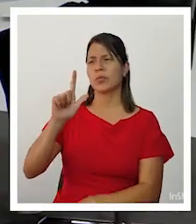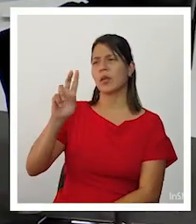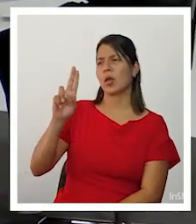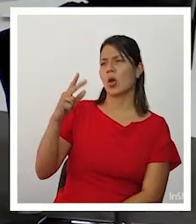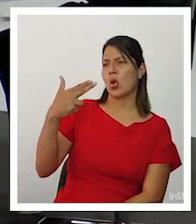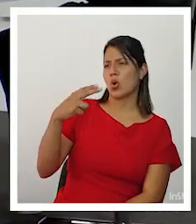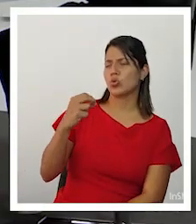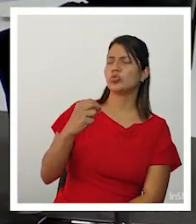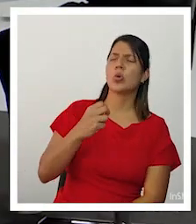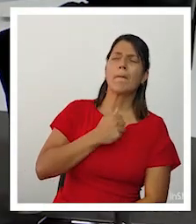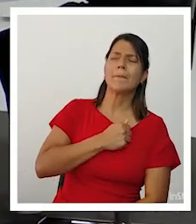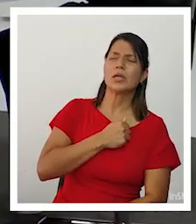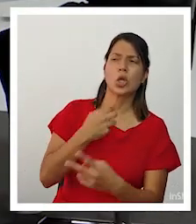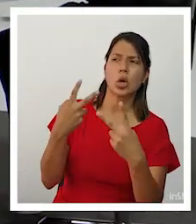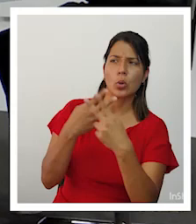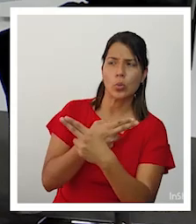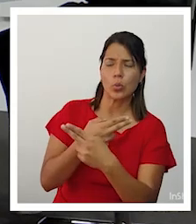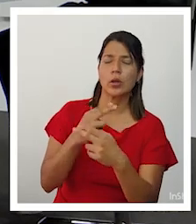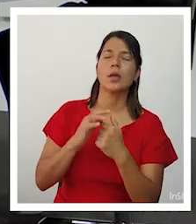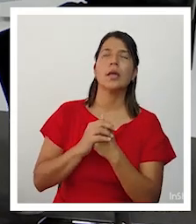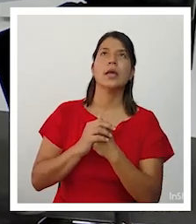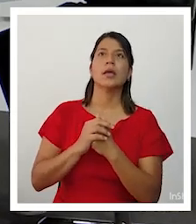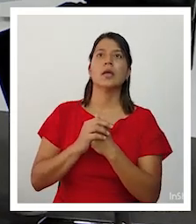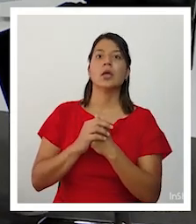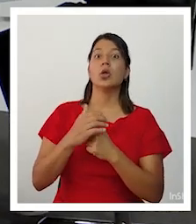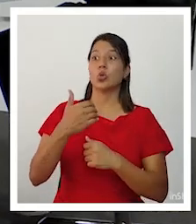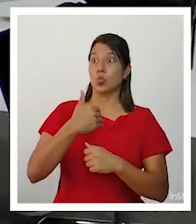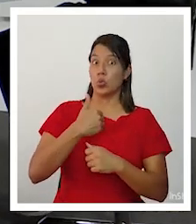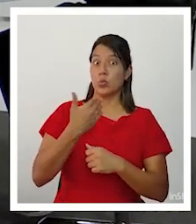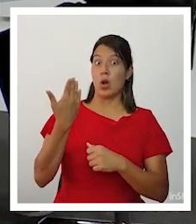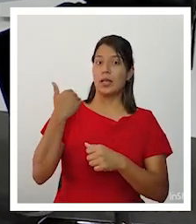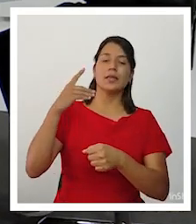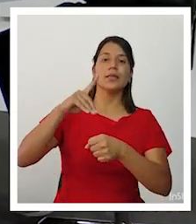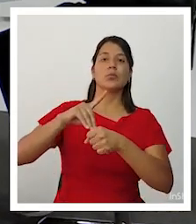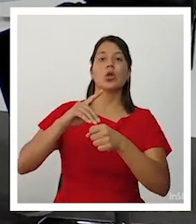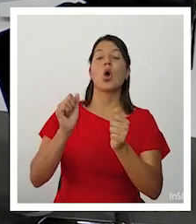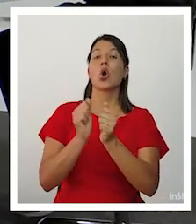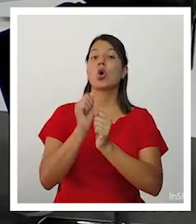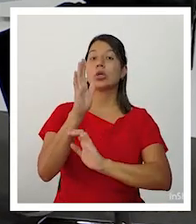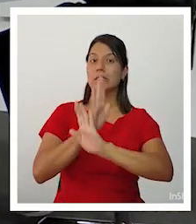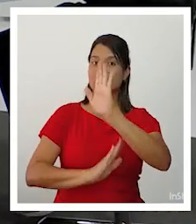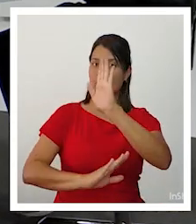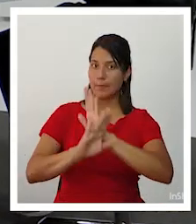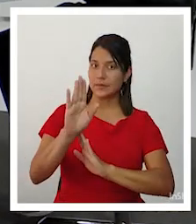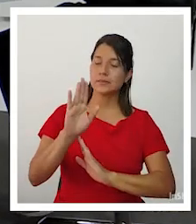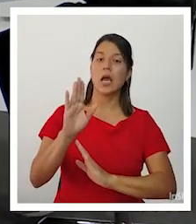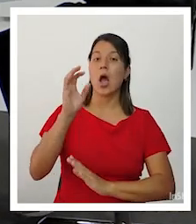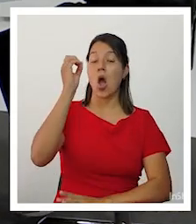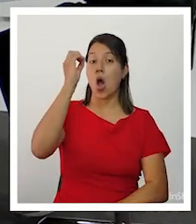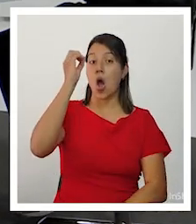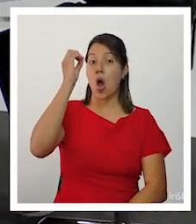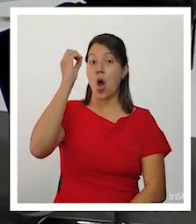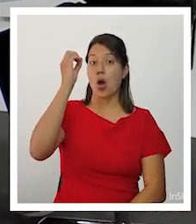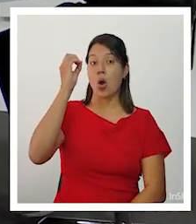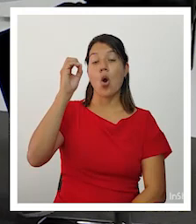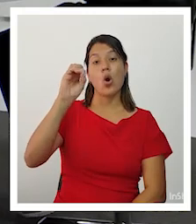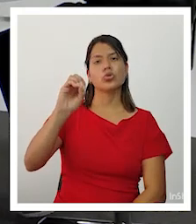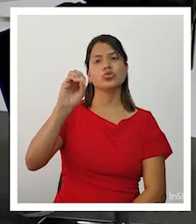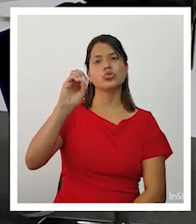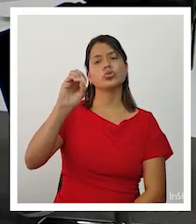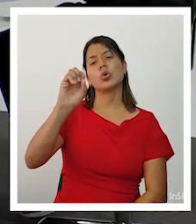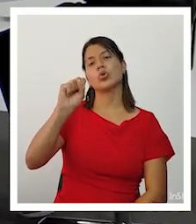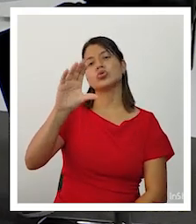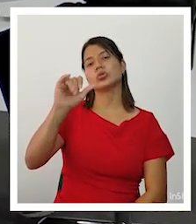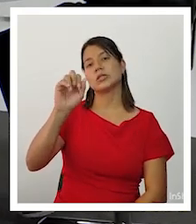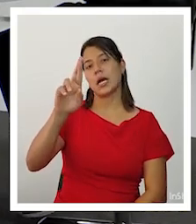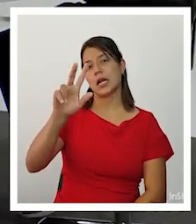te interrumpa. Tuvimos un diputado con discapacidad, el señor Óscar López, que propuso muchas